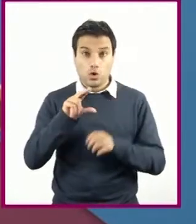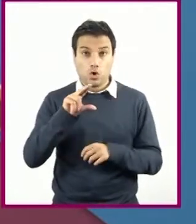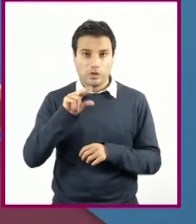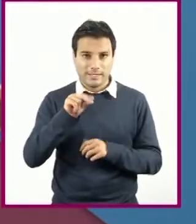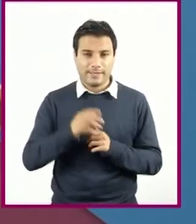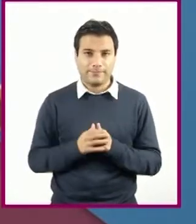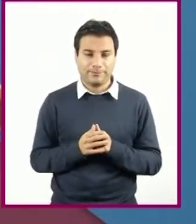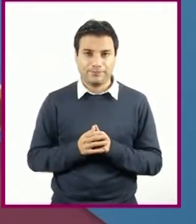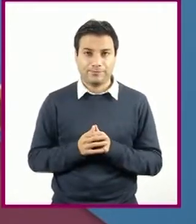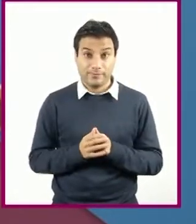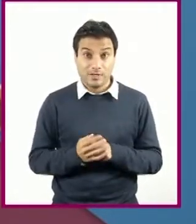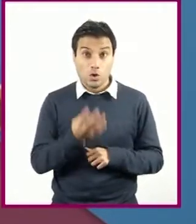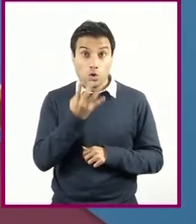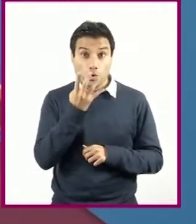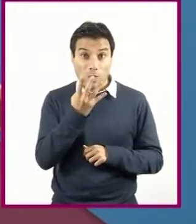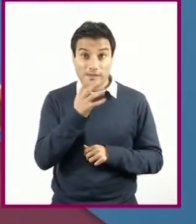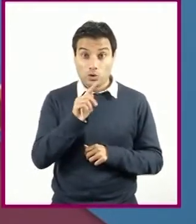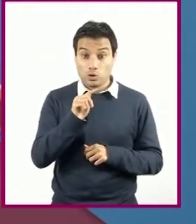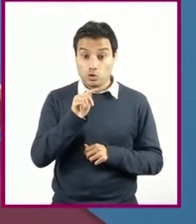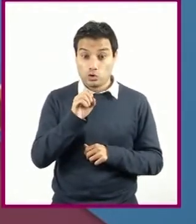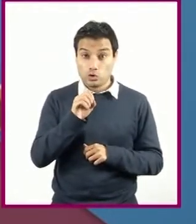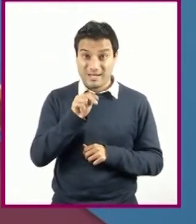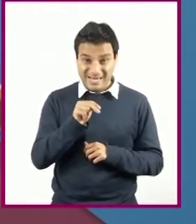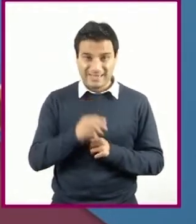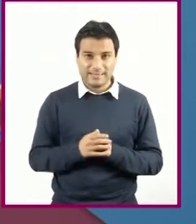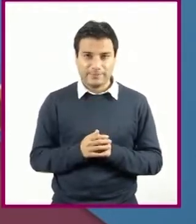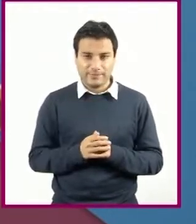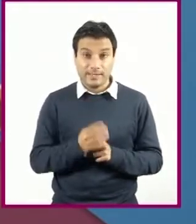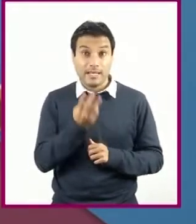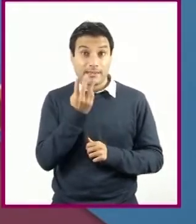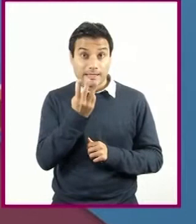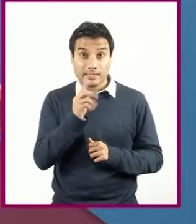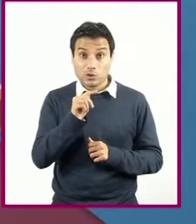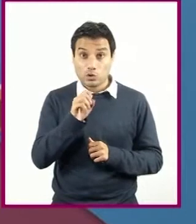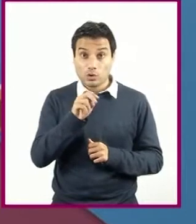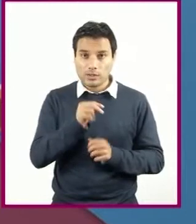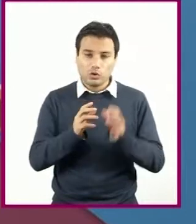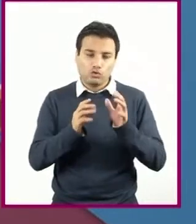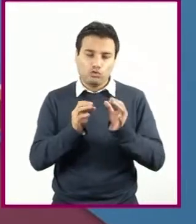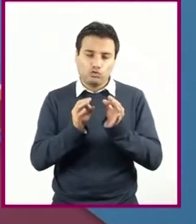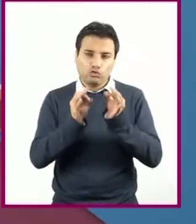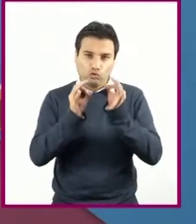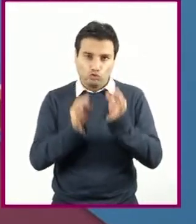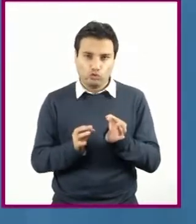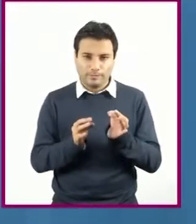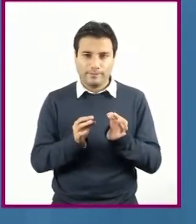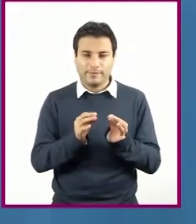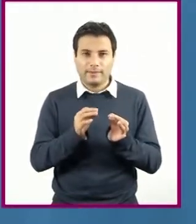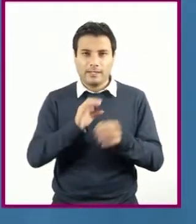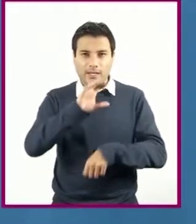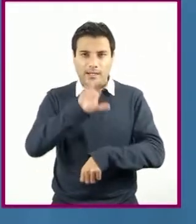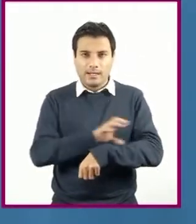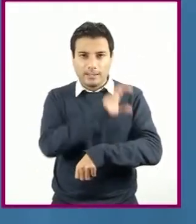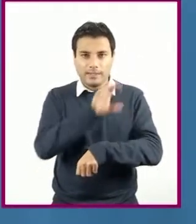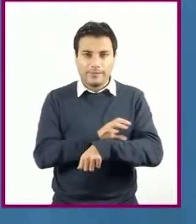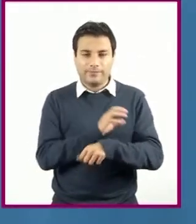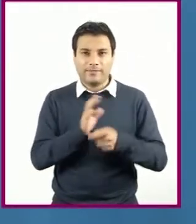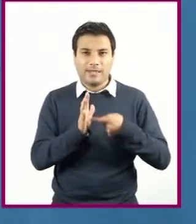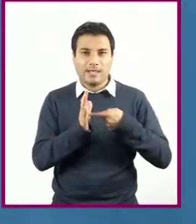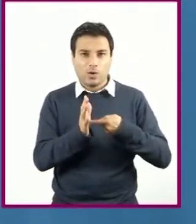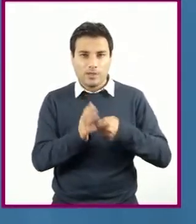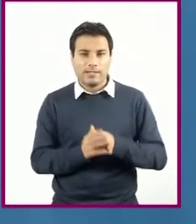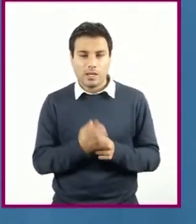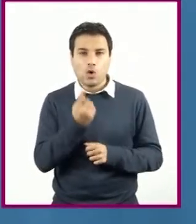cada 4 toneladas, 3 correspondían a la energía eólica y solo 1 a la de vapor.